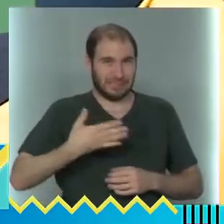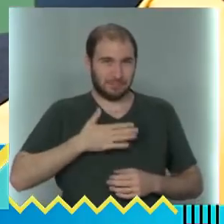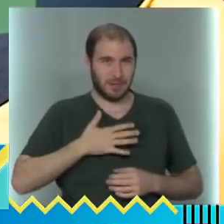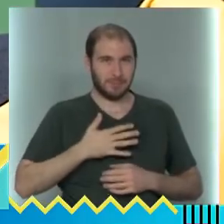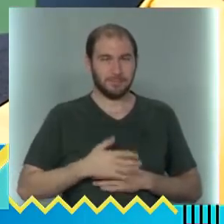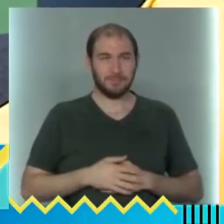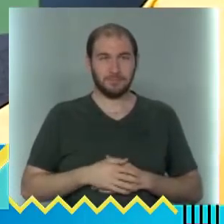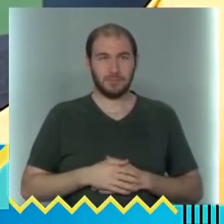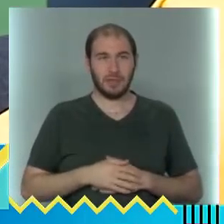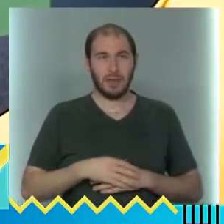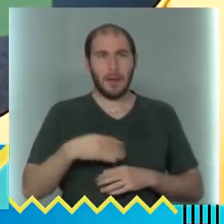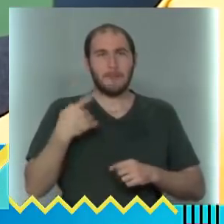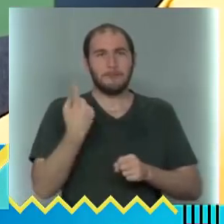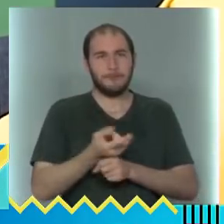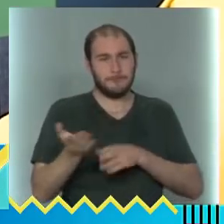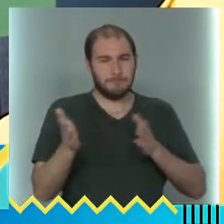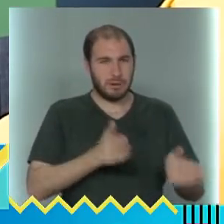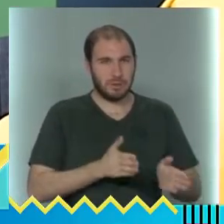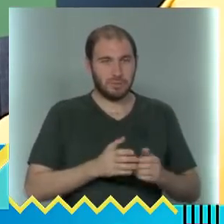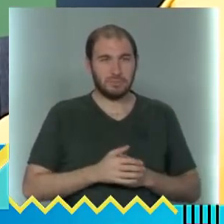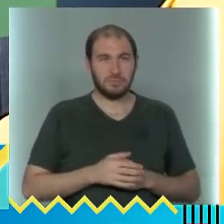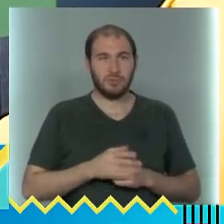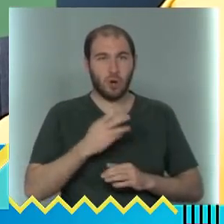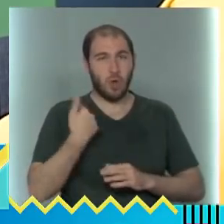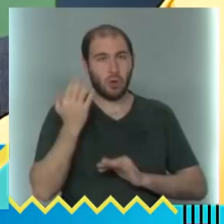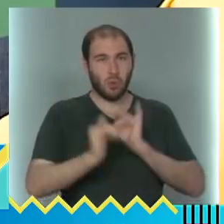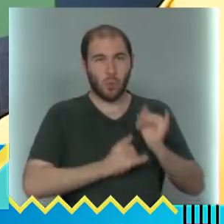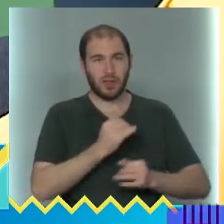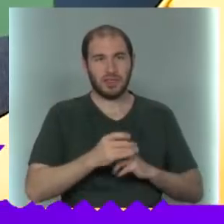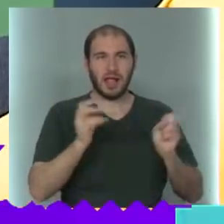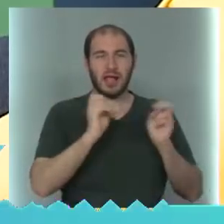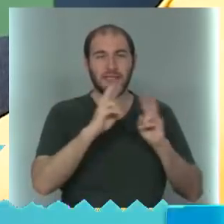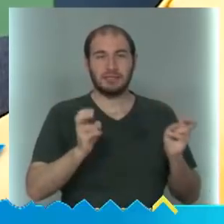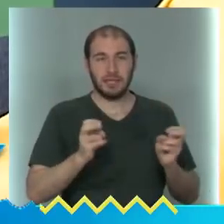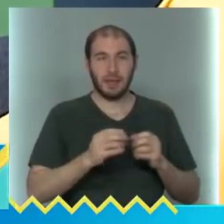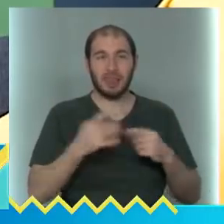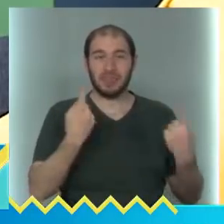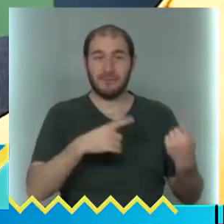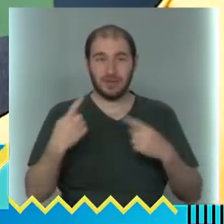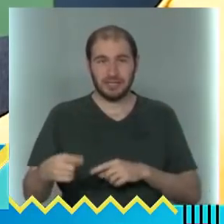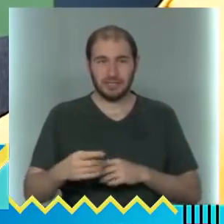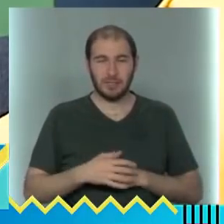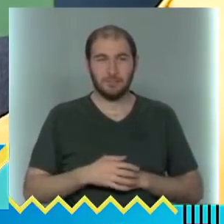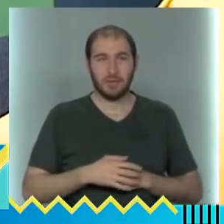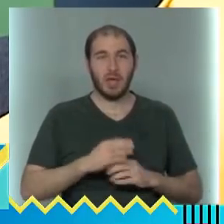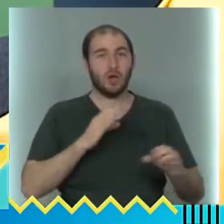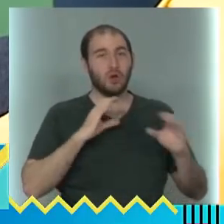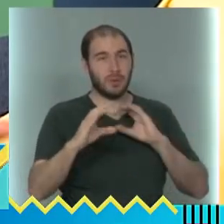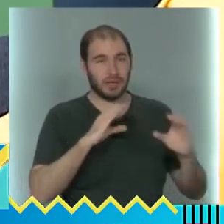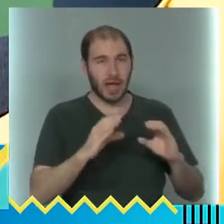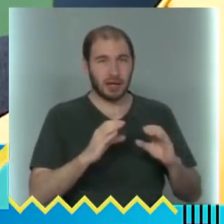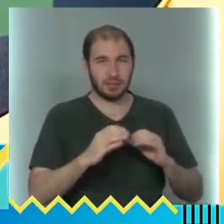¿no es cierto? En un primer momento hicimos mención con respecto a la diferencia entre lo que es comunicar